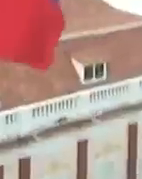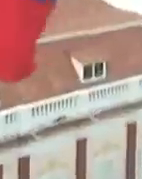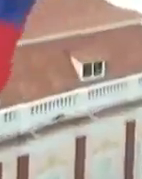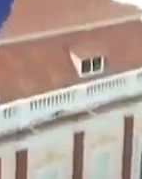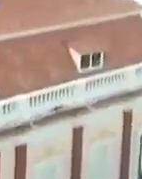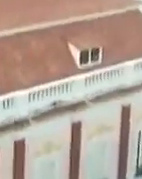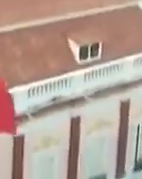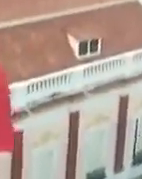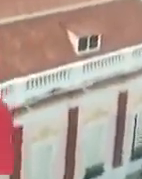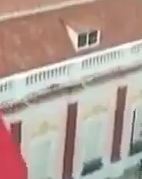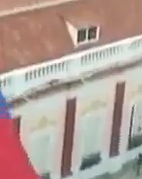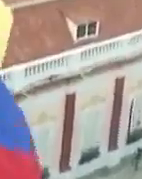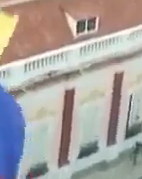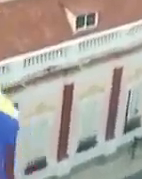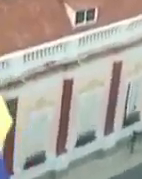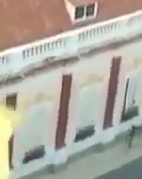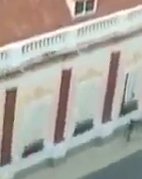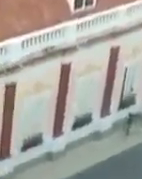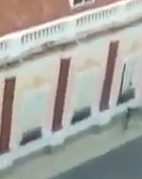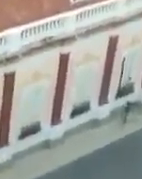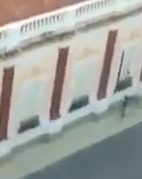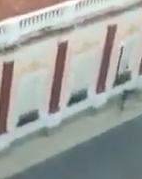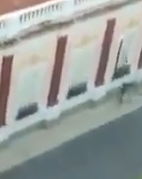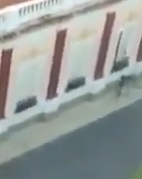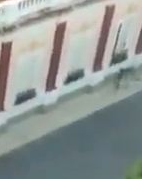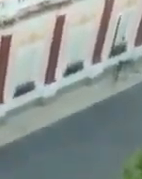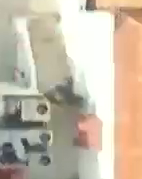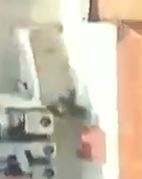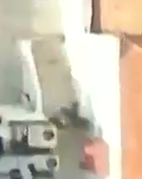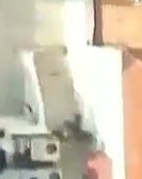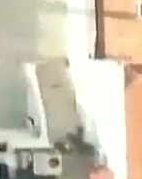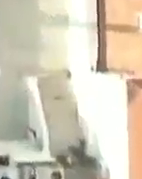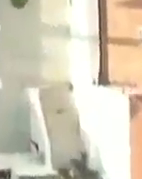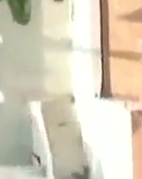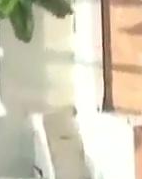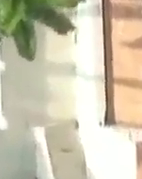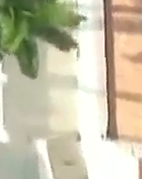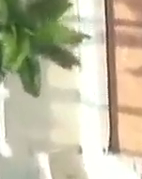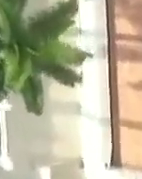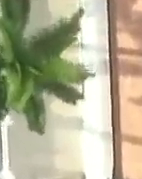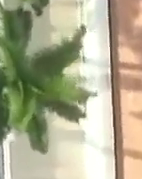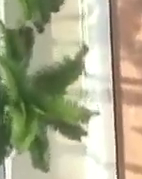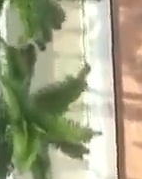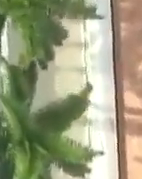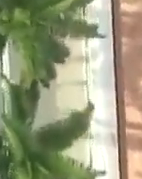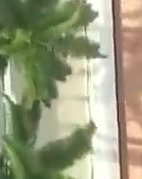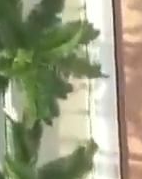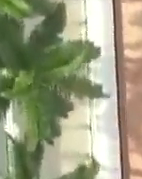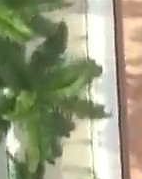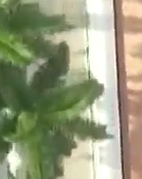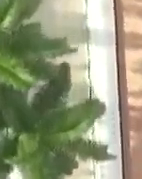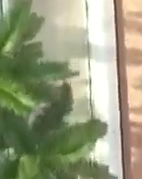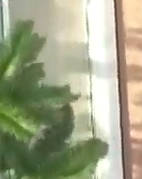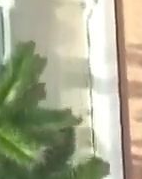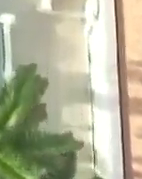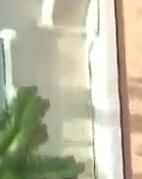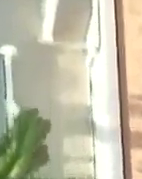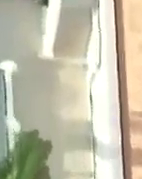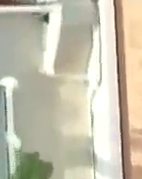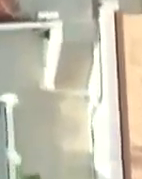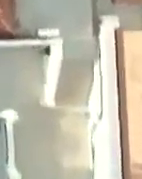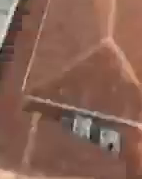para diversificar la economía venezolana, así como también el llamado a inversionistas nacionales, así como